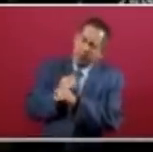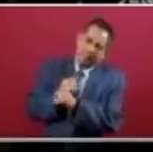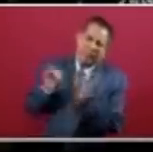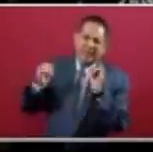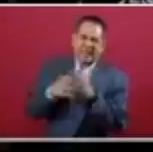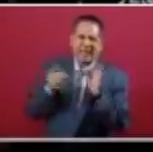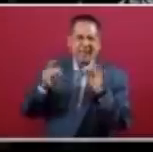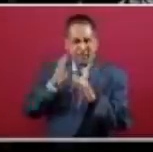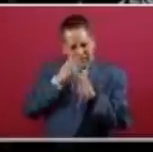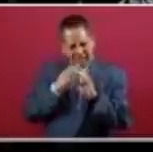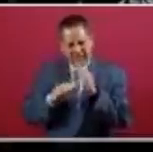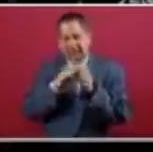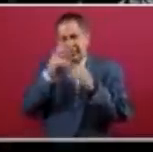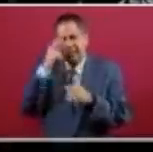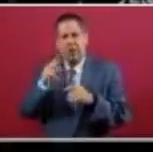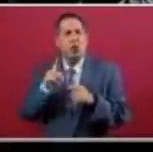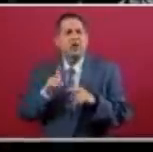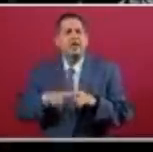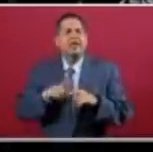y crítico en México?